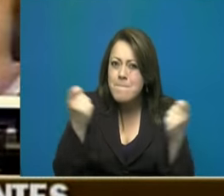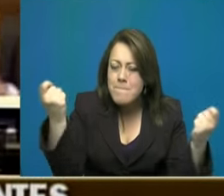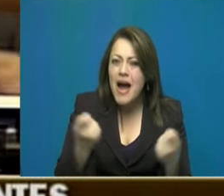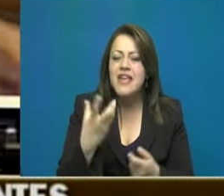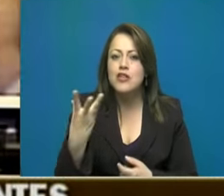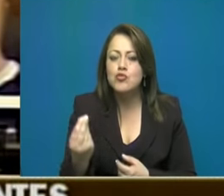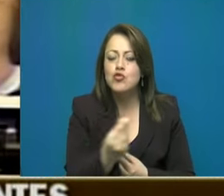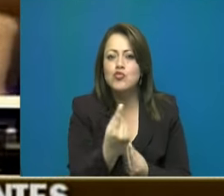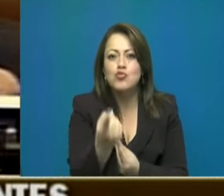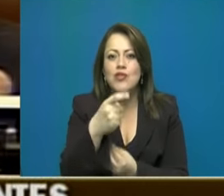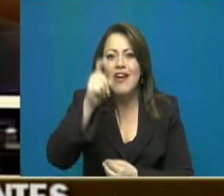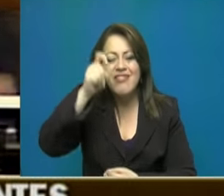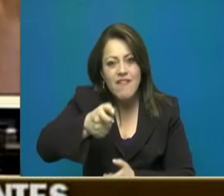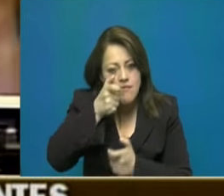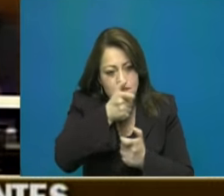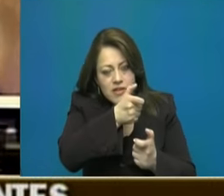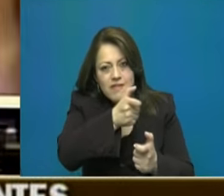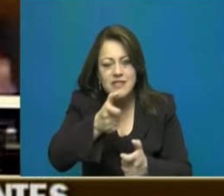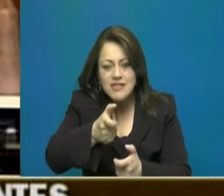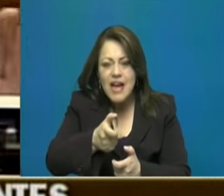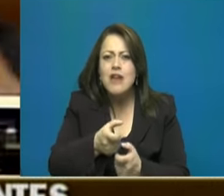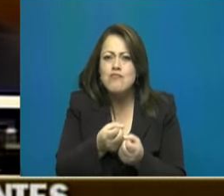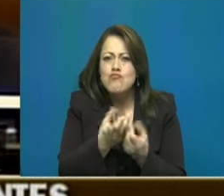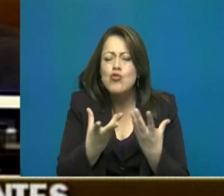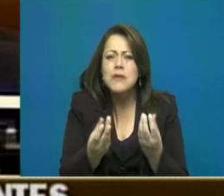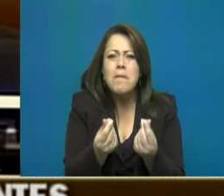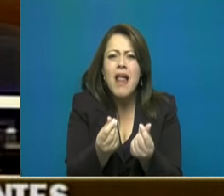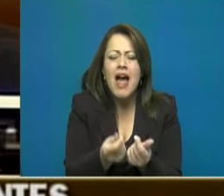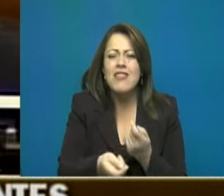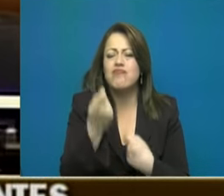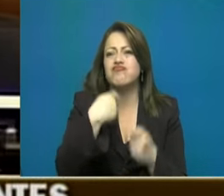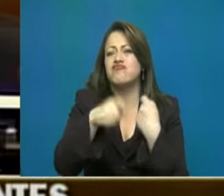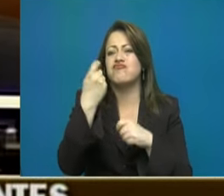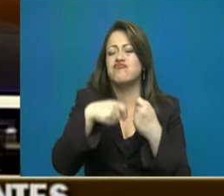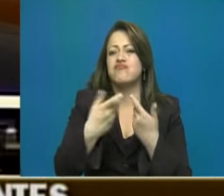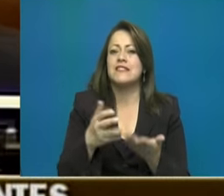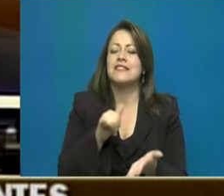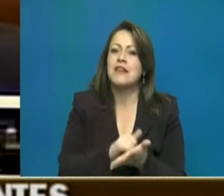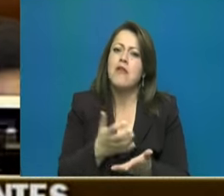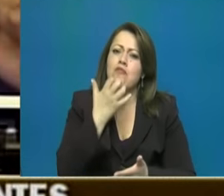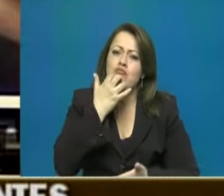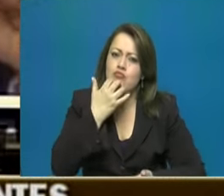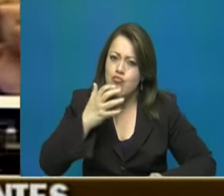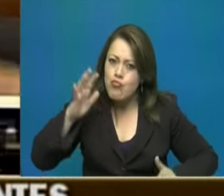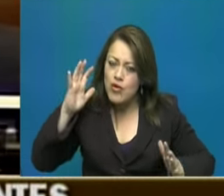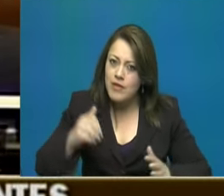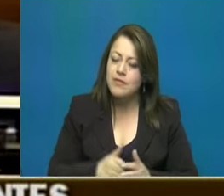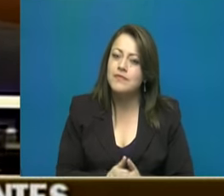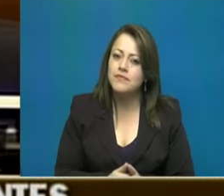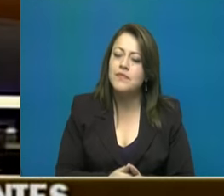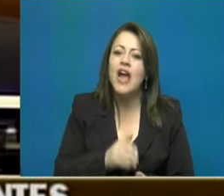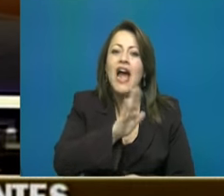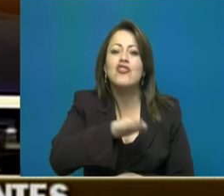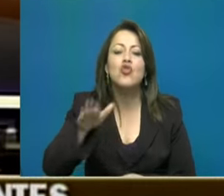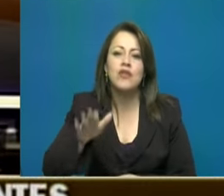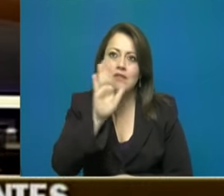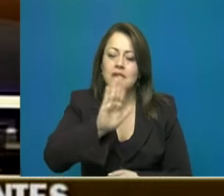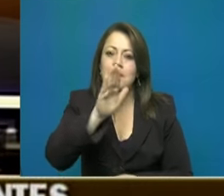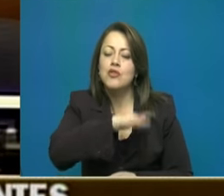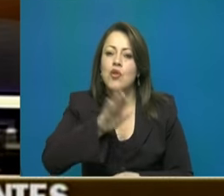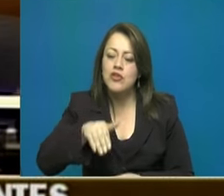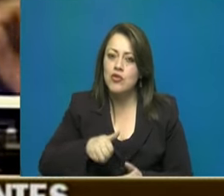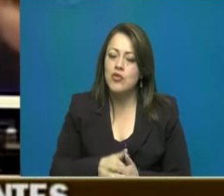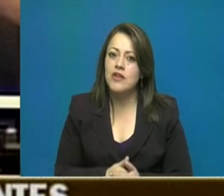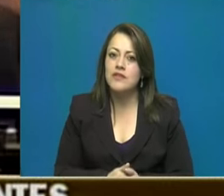partidos políticos en Colombia, porque ahí sí que se genera una enorme inequidad. Y voy a poner un ejemplo muy cercano en Antioquia. José